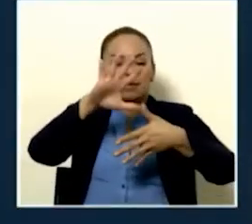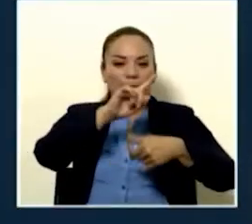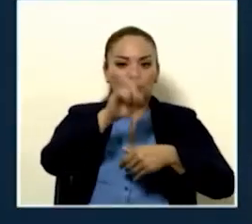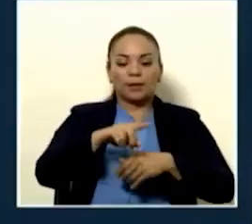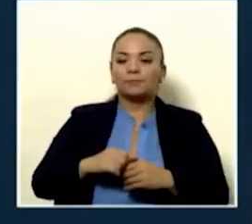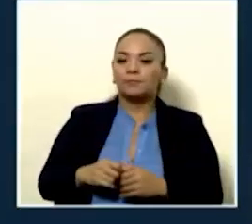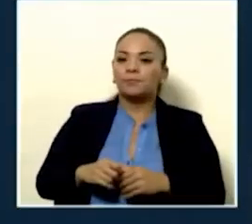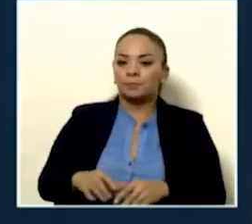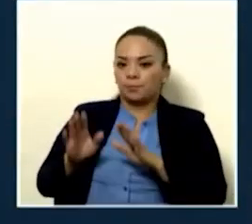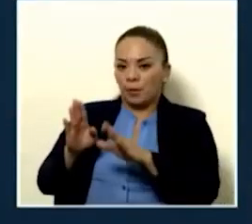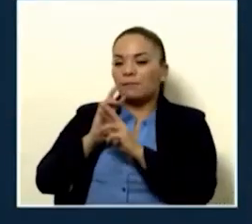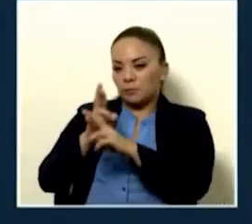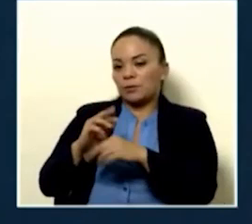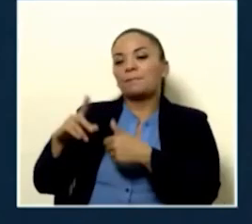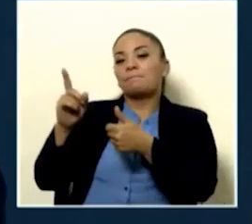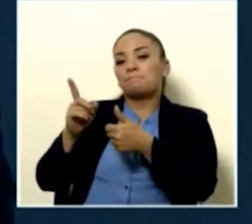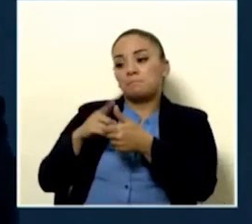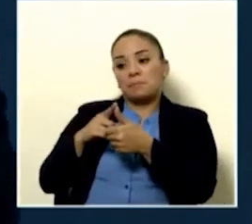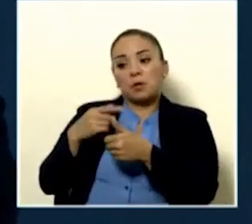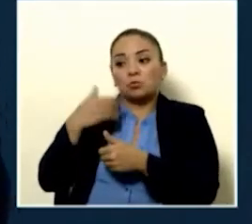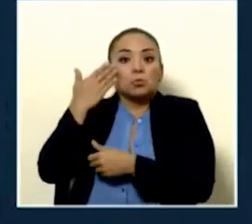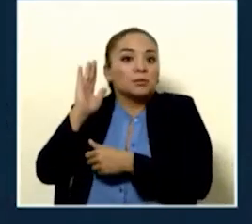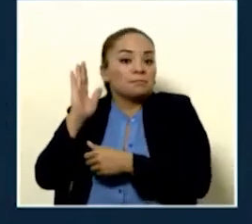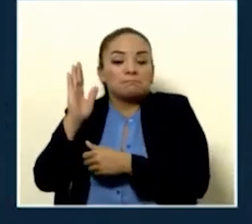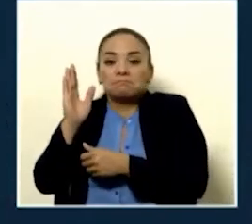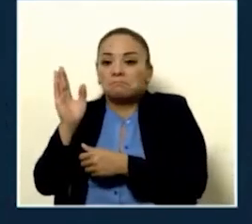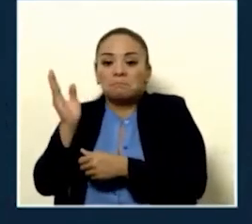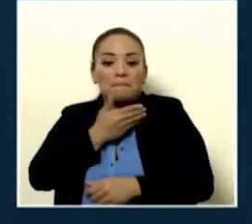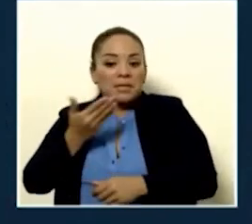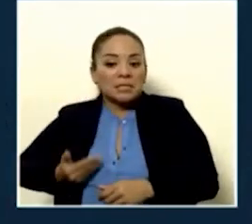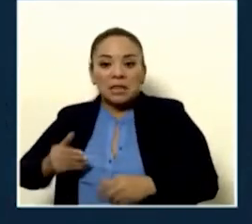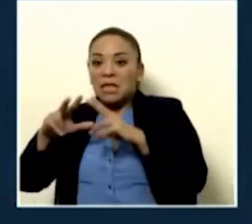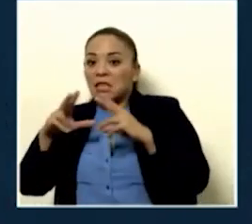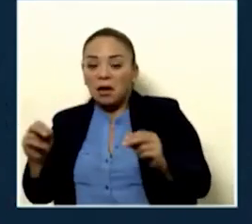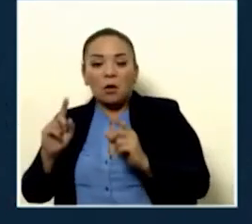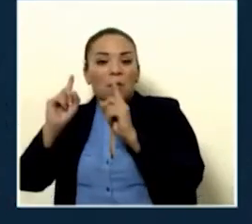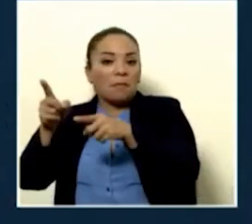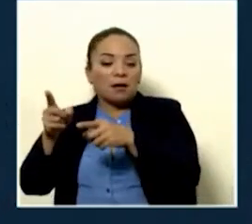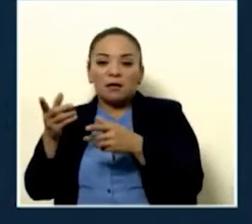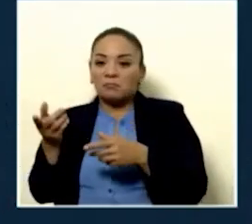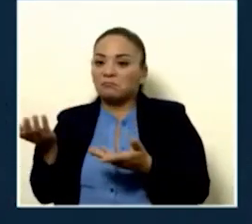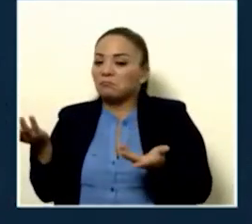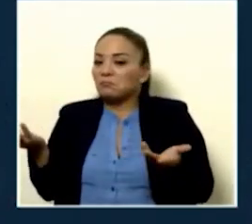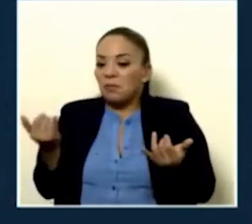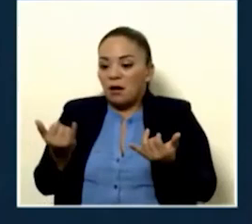No sé si el presidente Ortega va a asistir A este momento